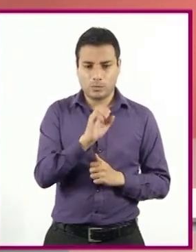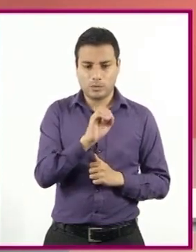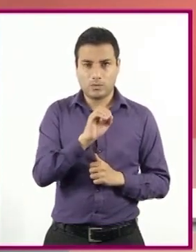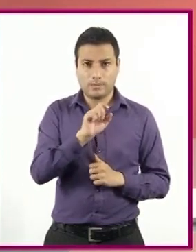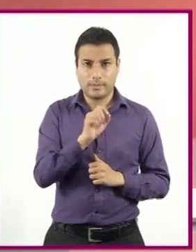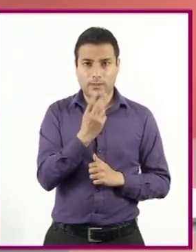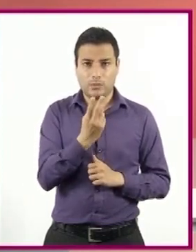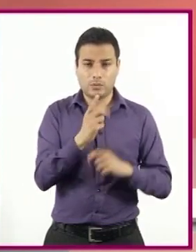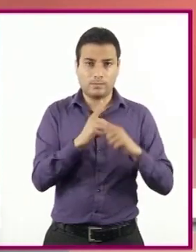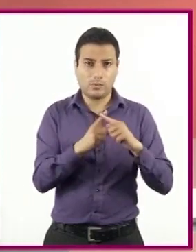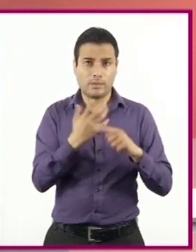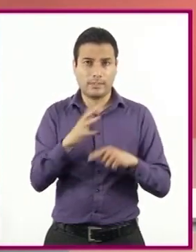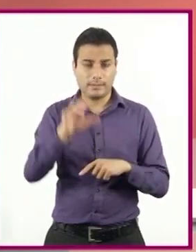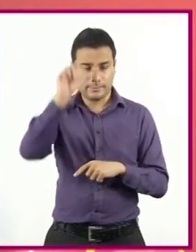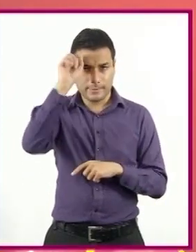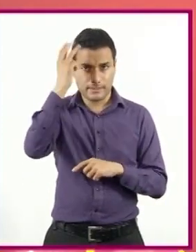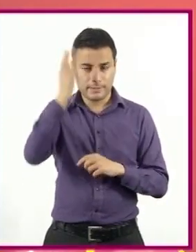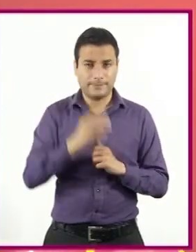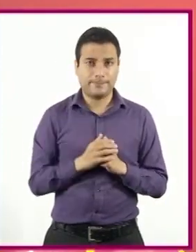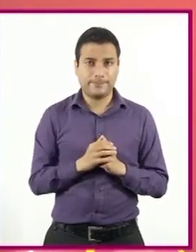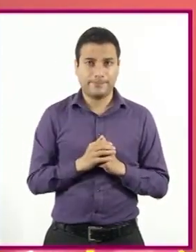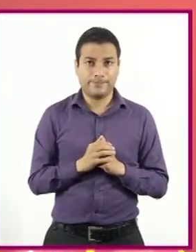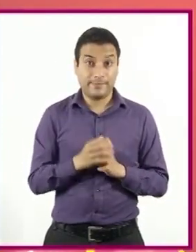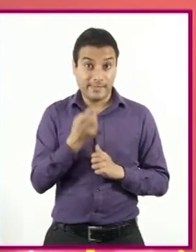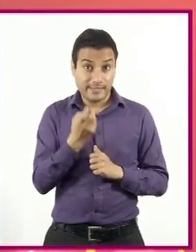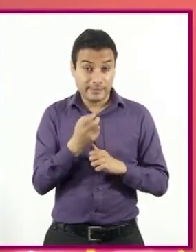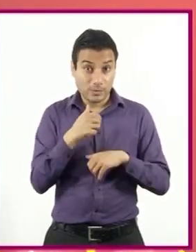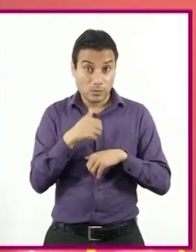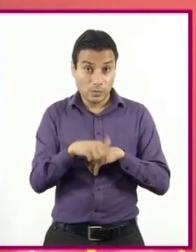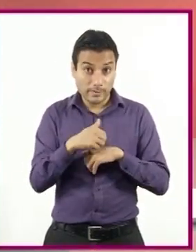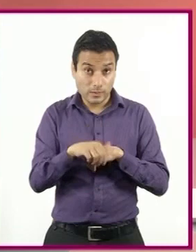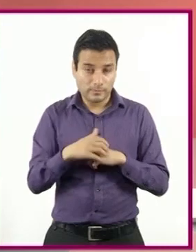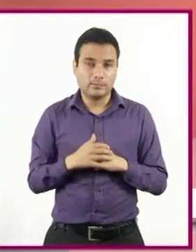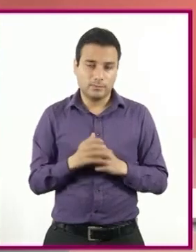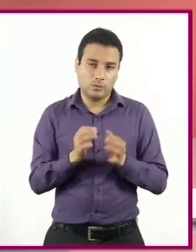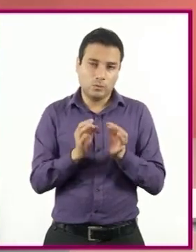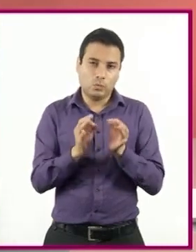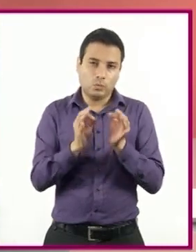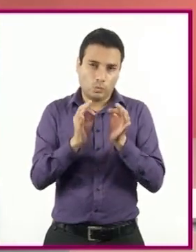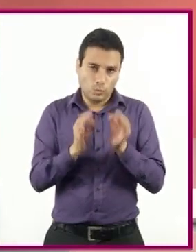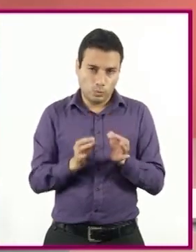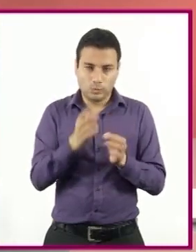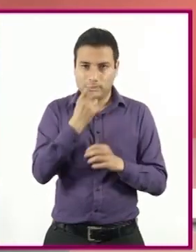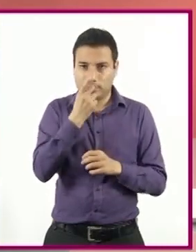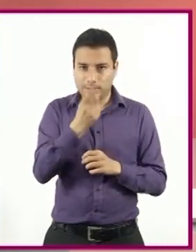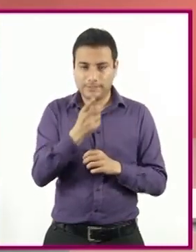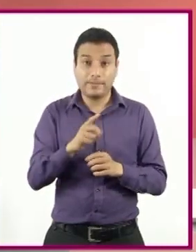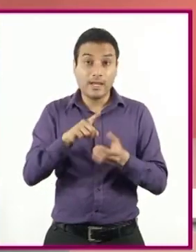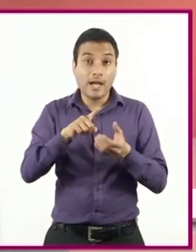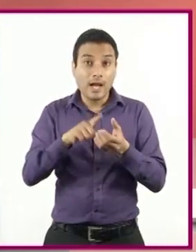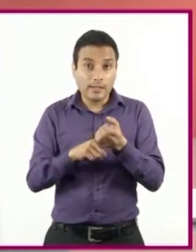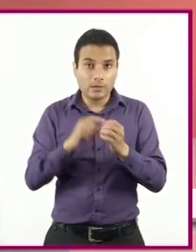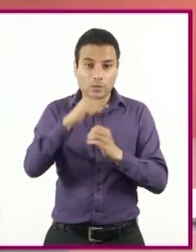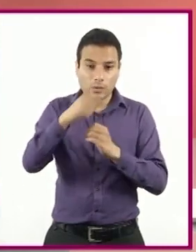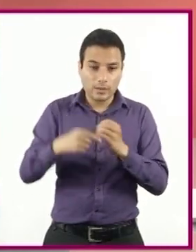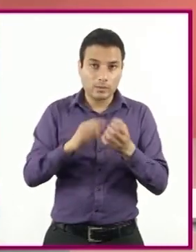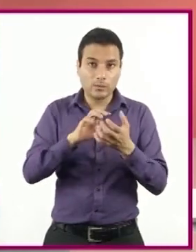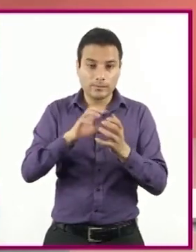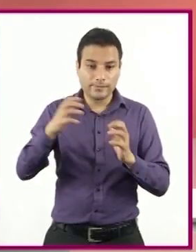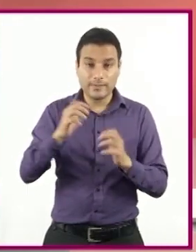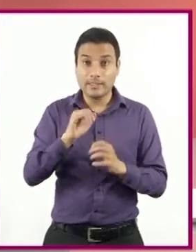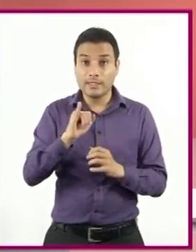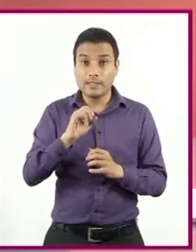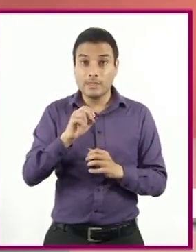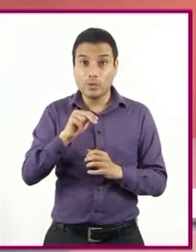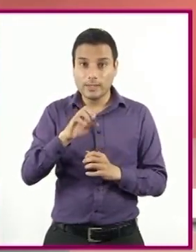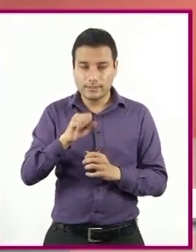6.022 por 10 a la 23, valor que estima la cantidad de átomos, moléculas, iones y partículas